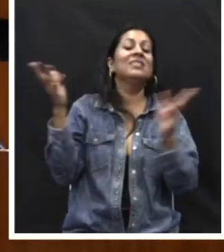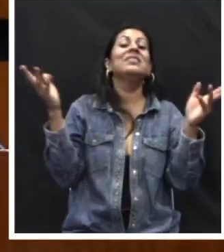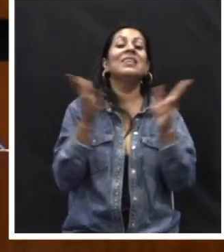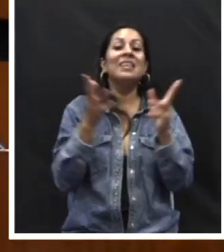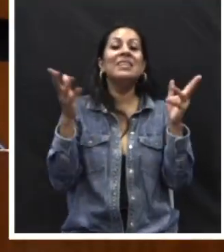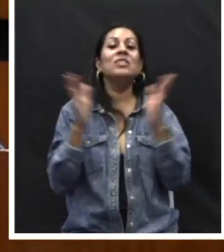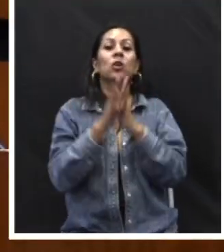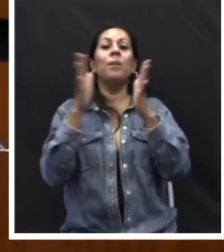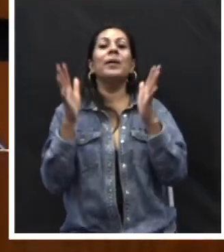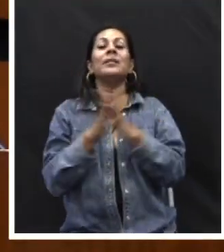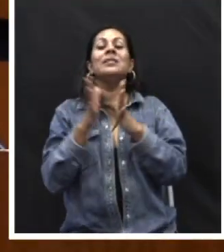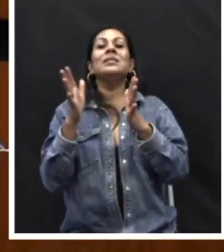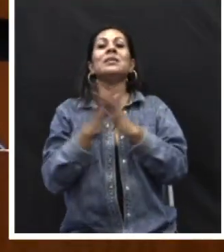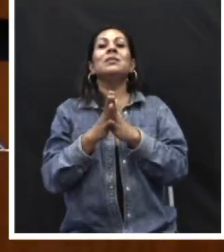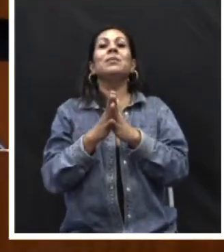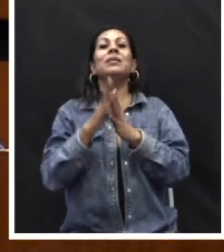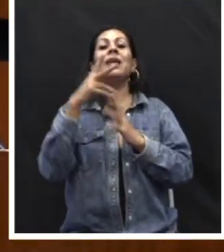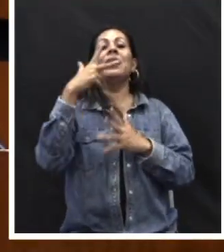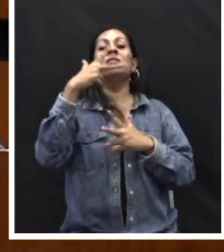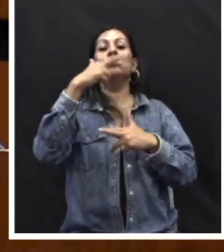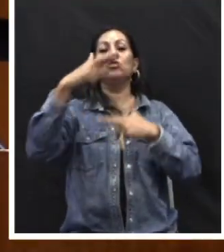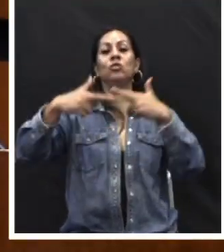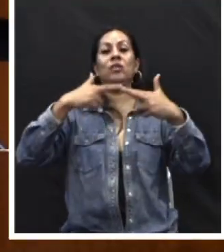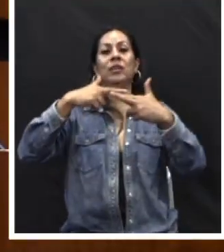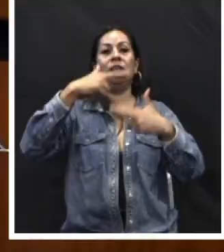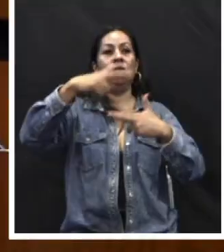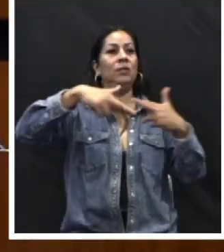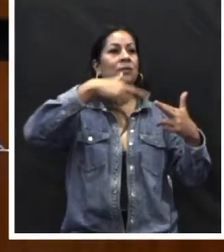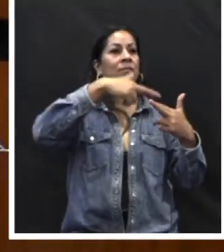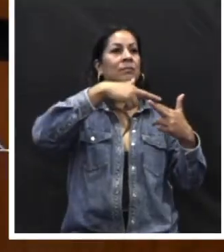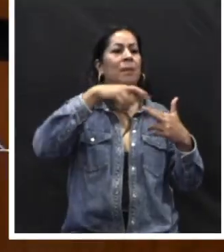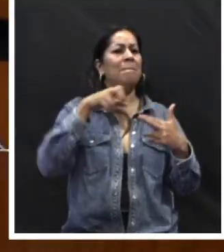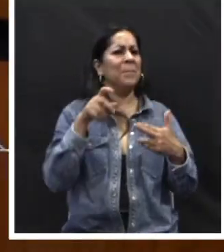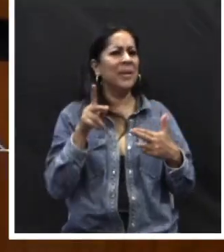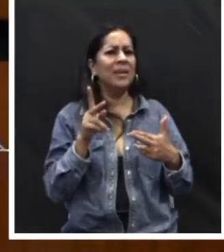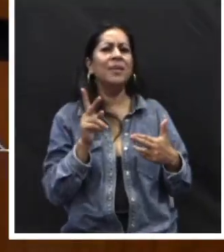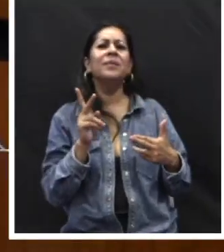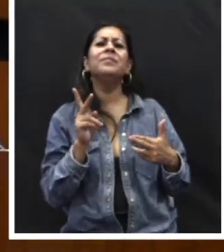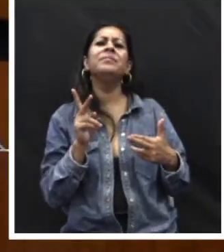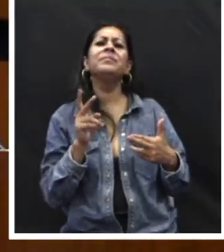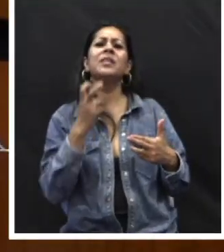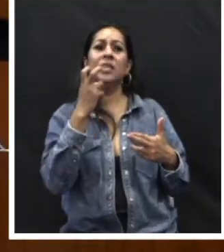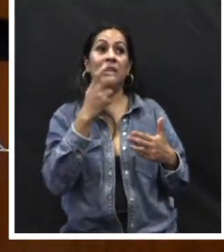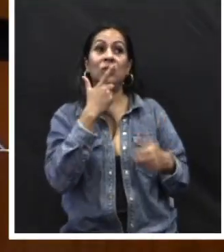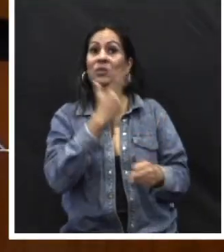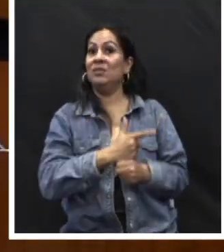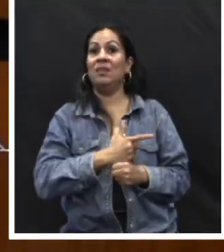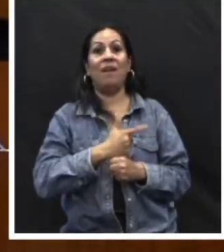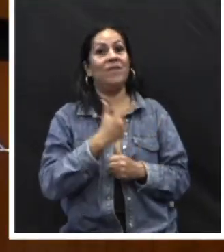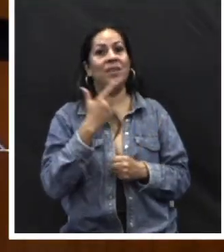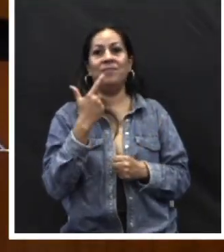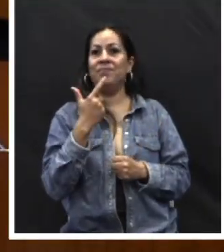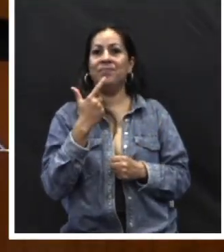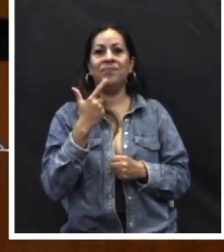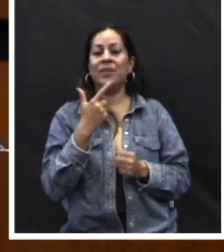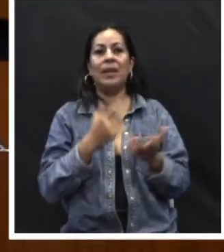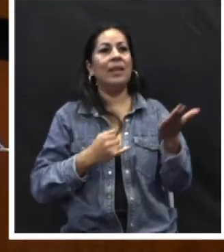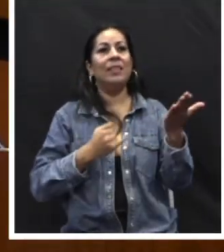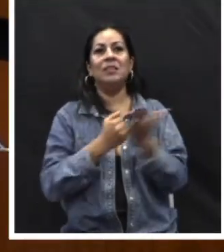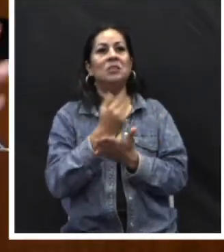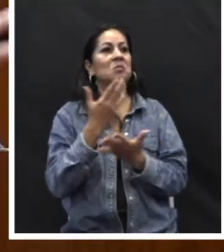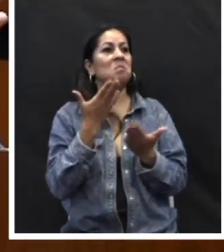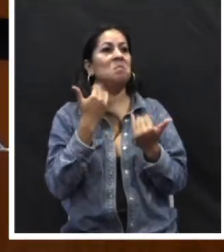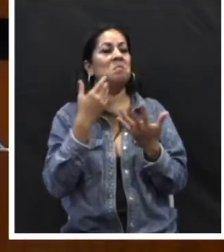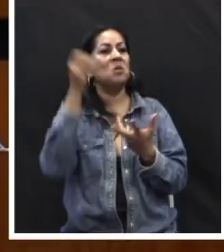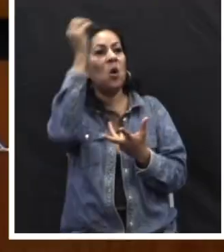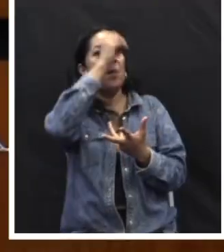realizó con participación de las 8 regiones. Sin embargo, y esto es gravísimo, el dictamen no dice